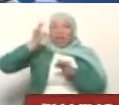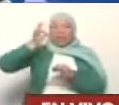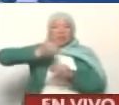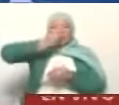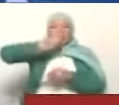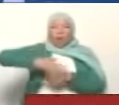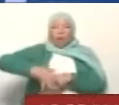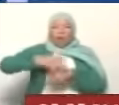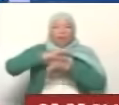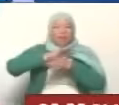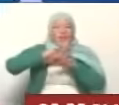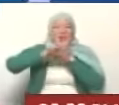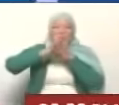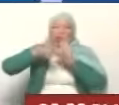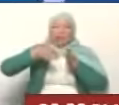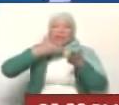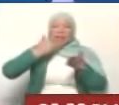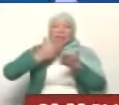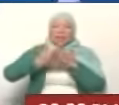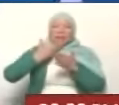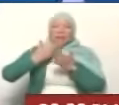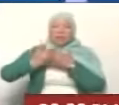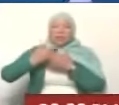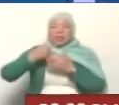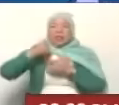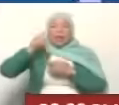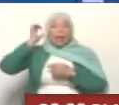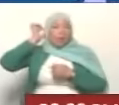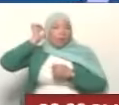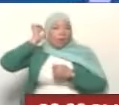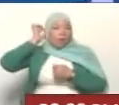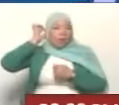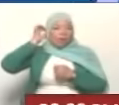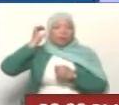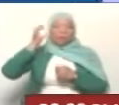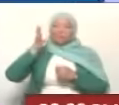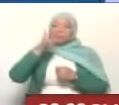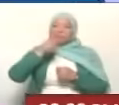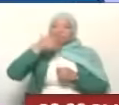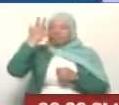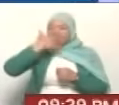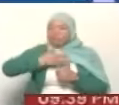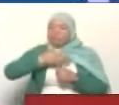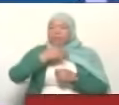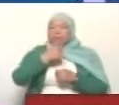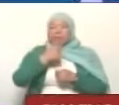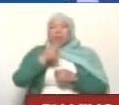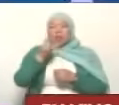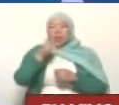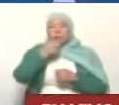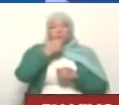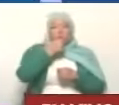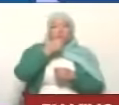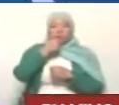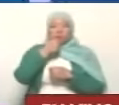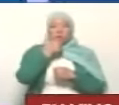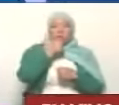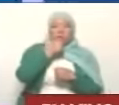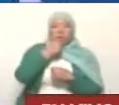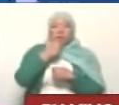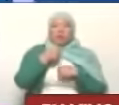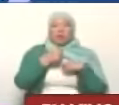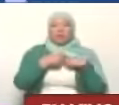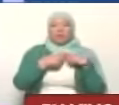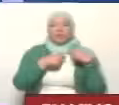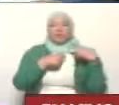Agradecer a Camila Fabri, a Génesis Garbet, Omar Enrique, Chucho, El